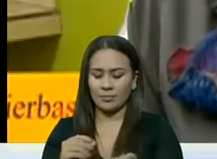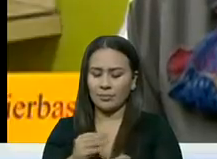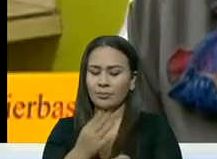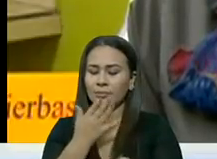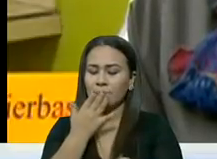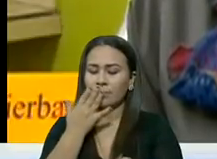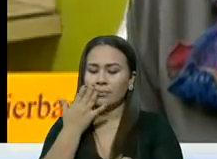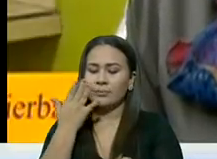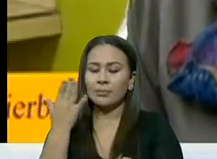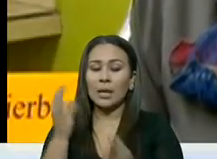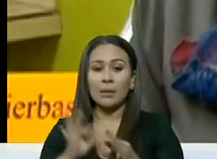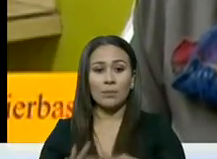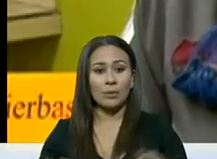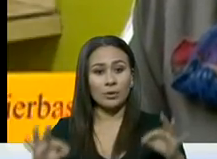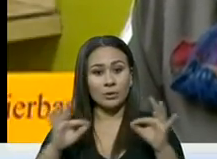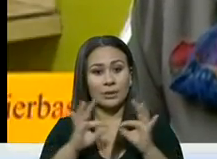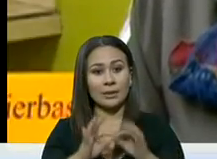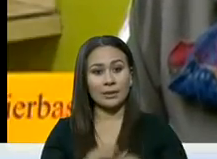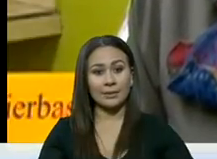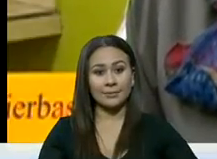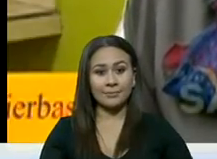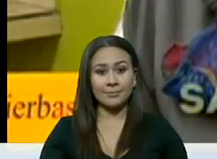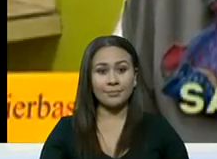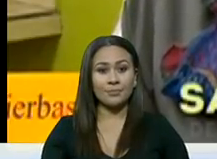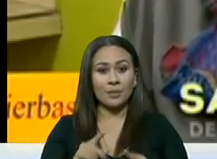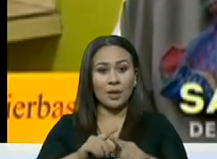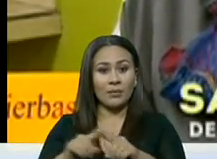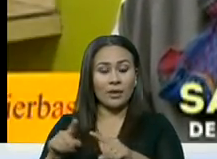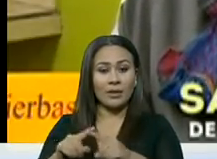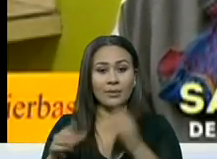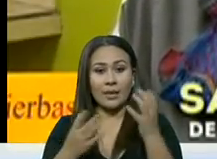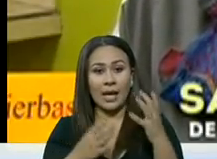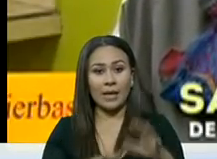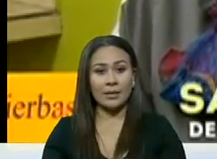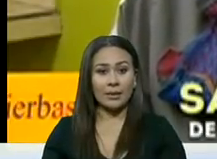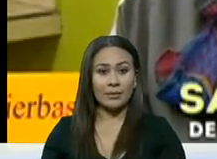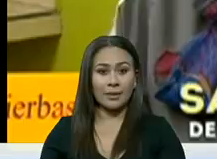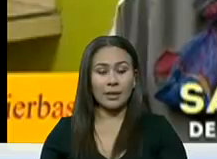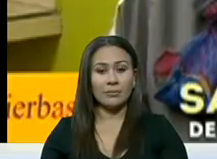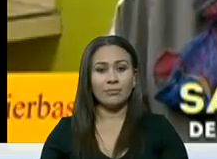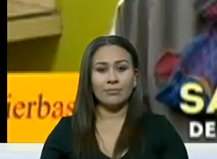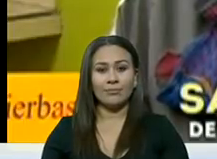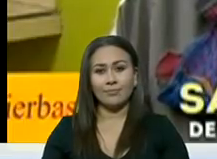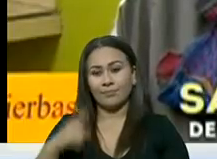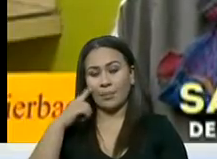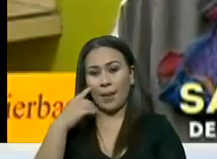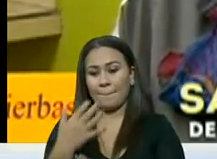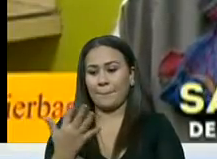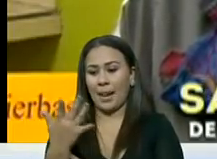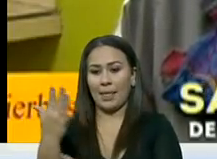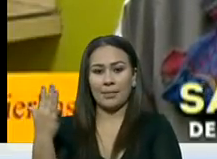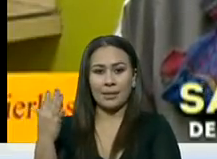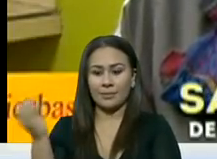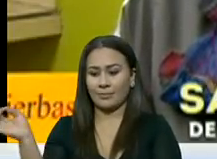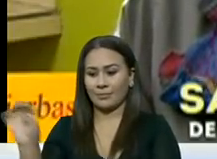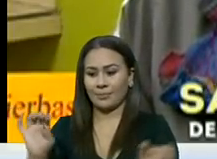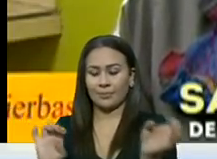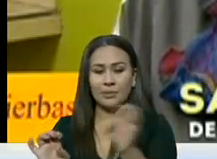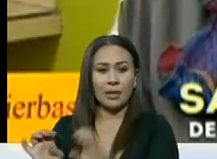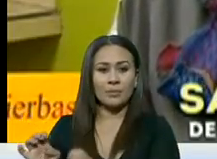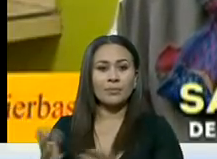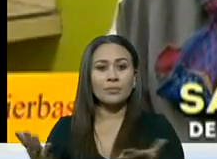tenemos algunas actividades, entre ellas está la deshidratación de plantas, las mezclas de plantas,